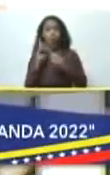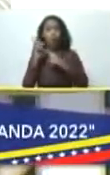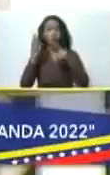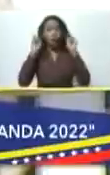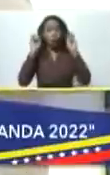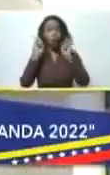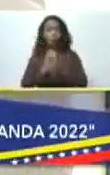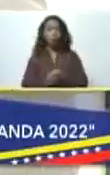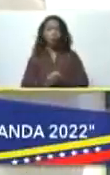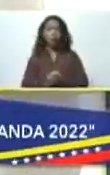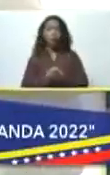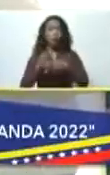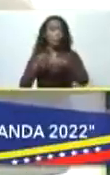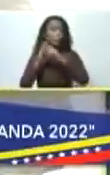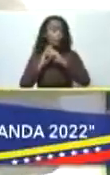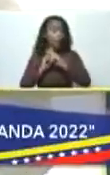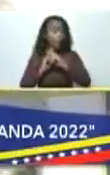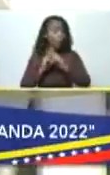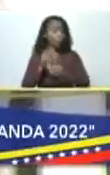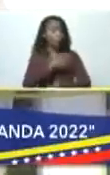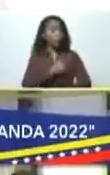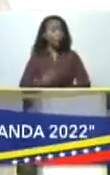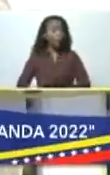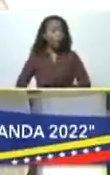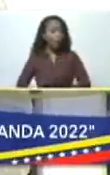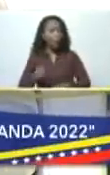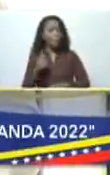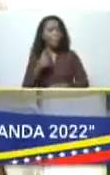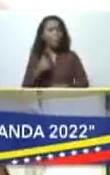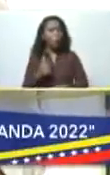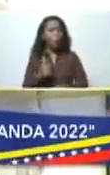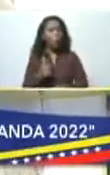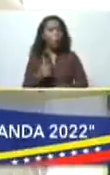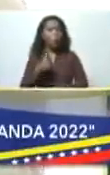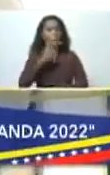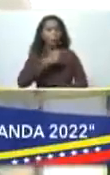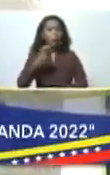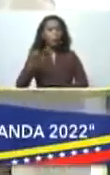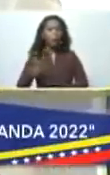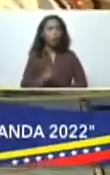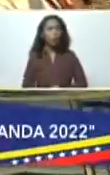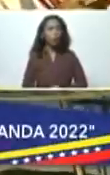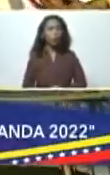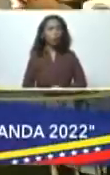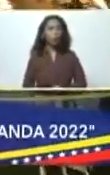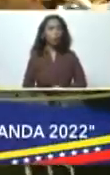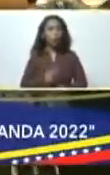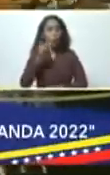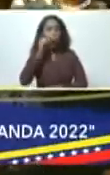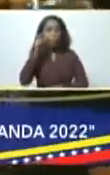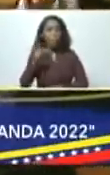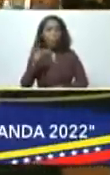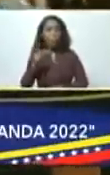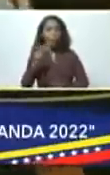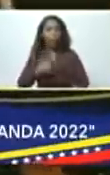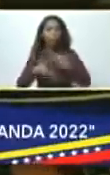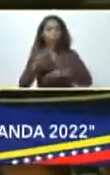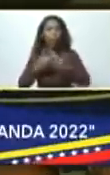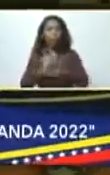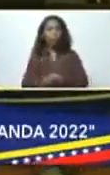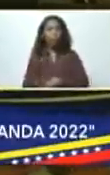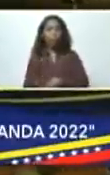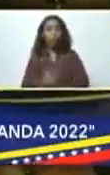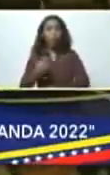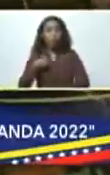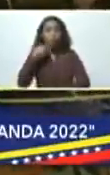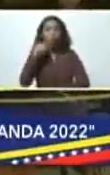sector. Nos prestamos, presidente, un poco la genética, los padrotes, intercambiamos, yo